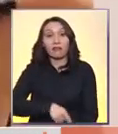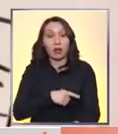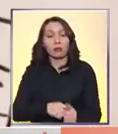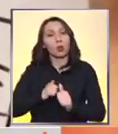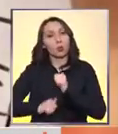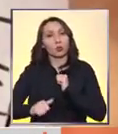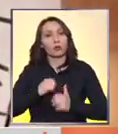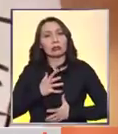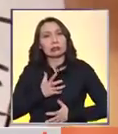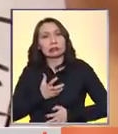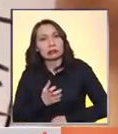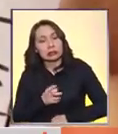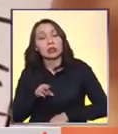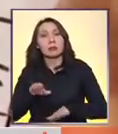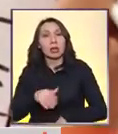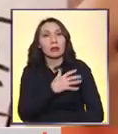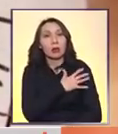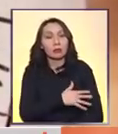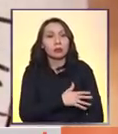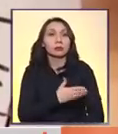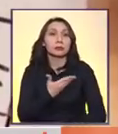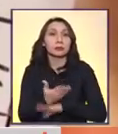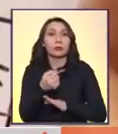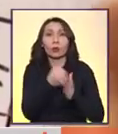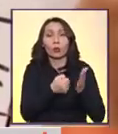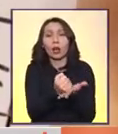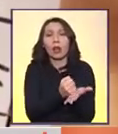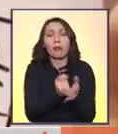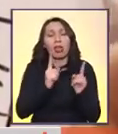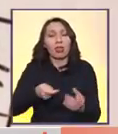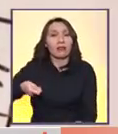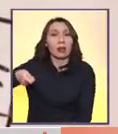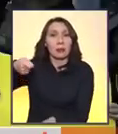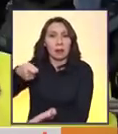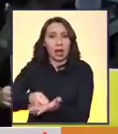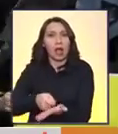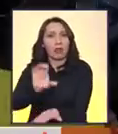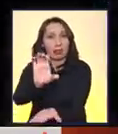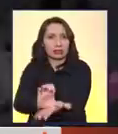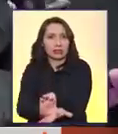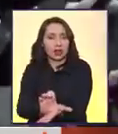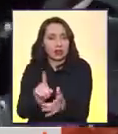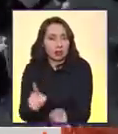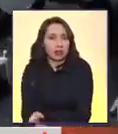atrofia muscular espinal también luchan para que este medicamento sea cubierto por el aparato estatal.